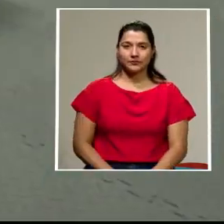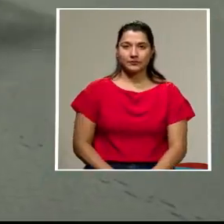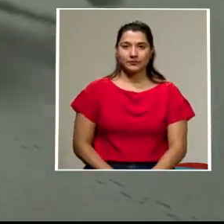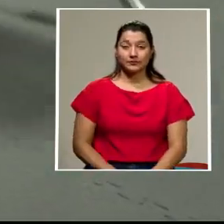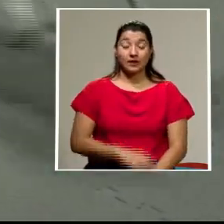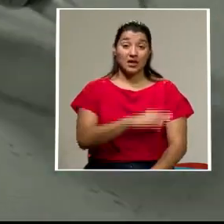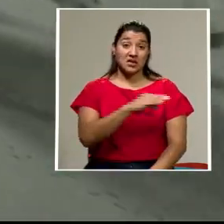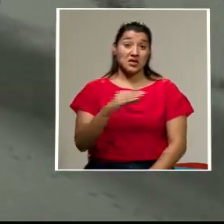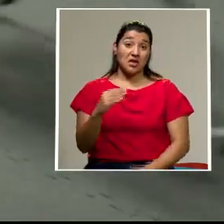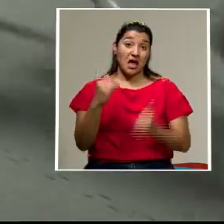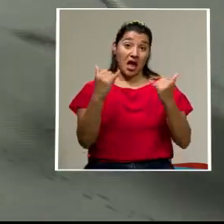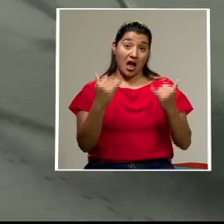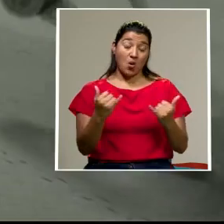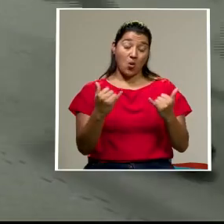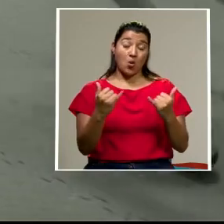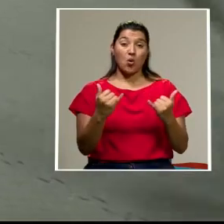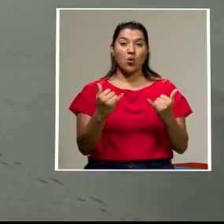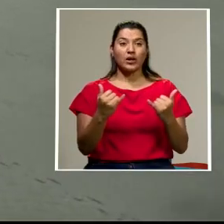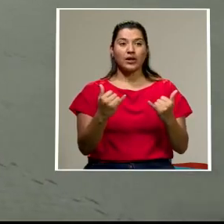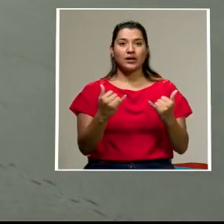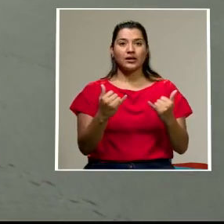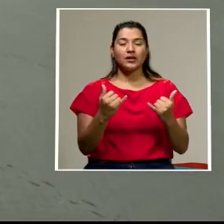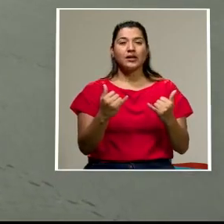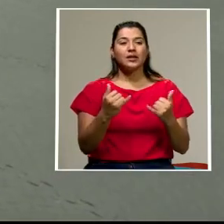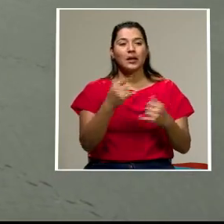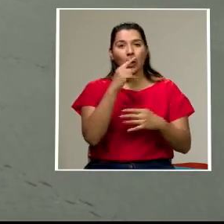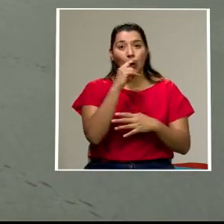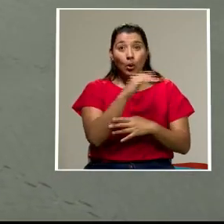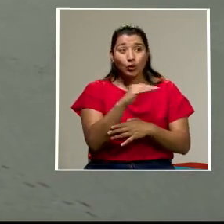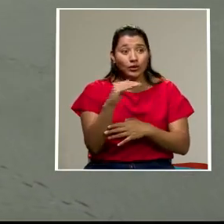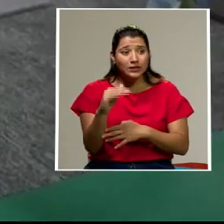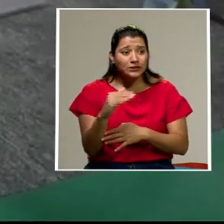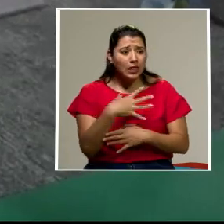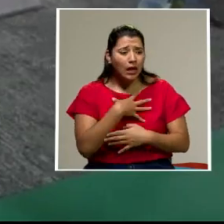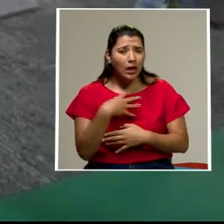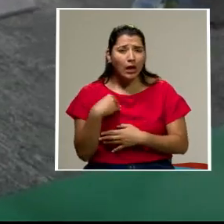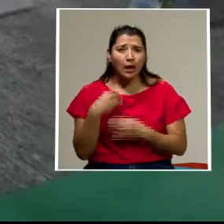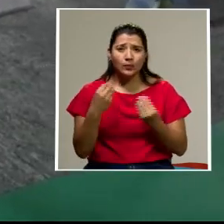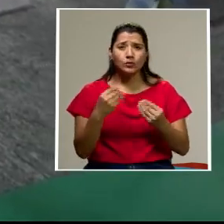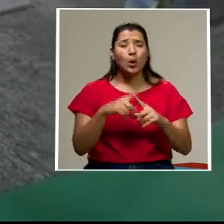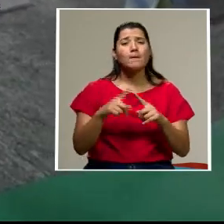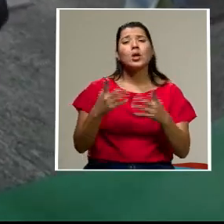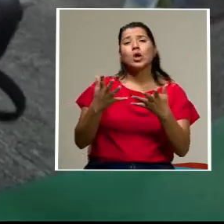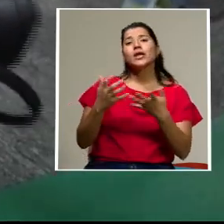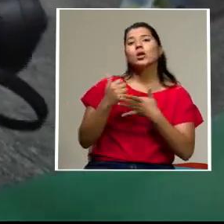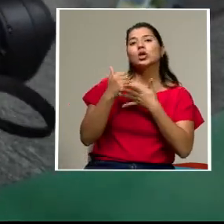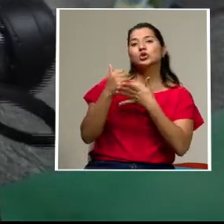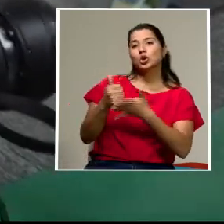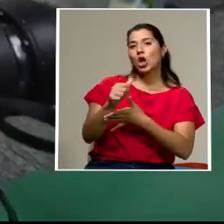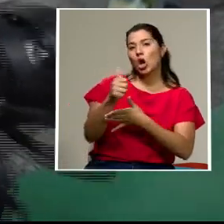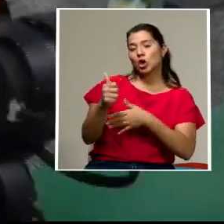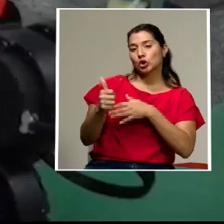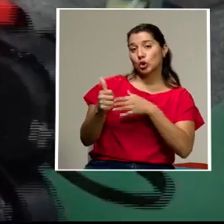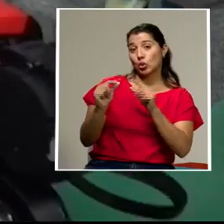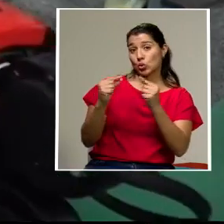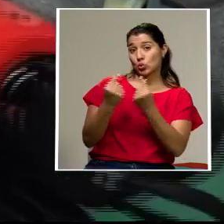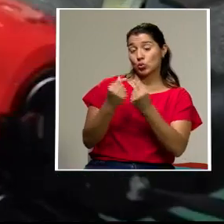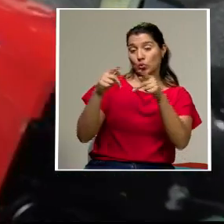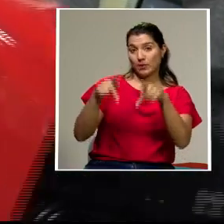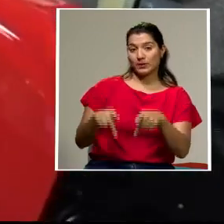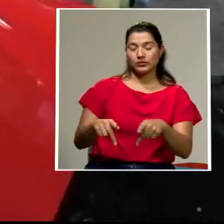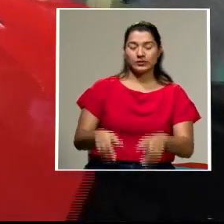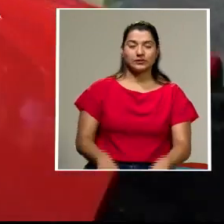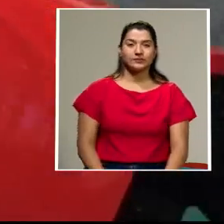aunque por ahora su mayor éxito está entre los niños, los creadores de AlphaDog esperan atender a otro grupo de personas.